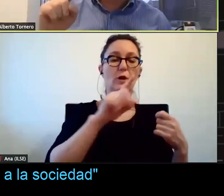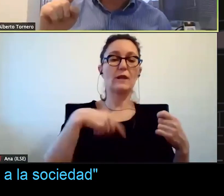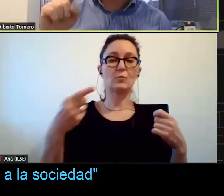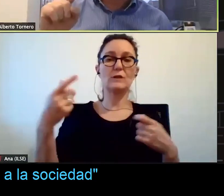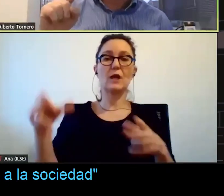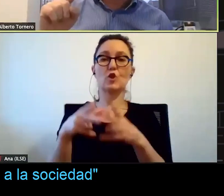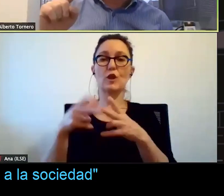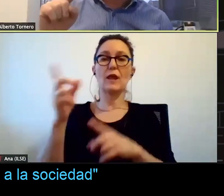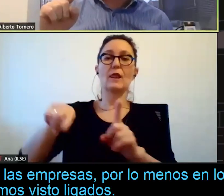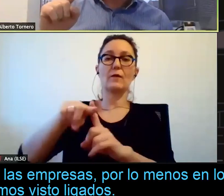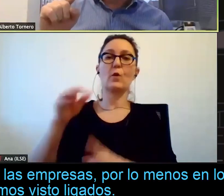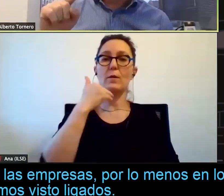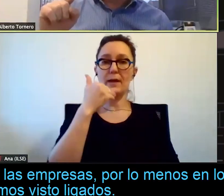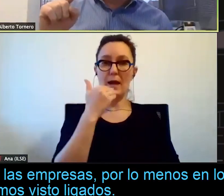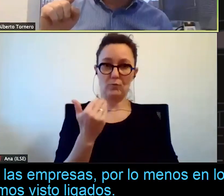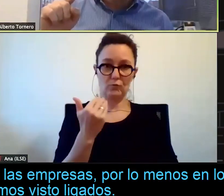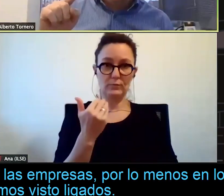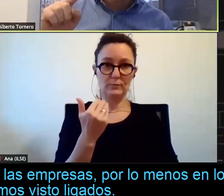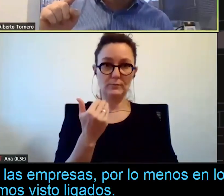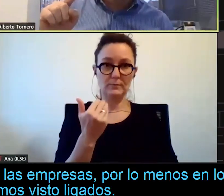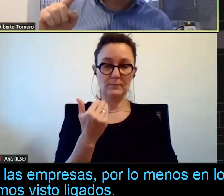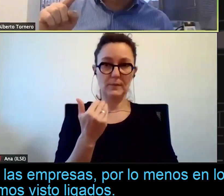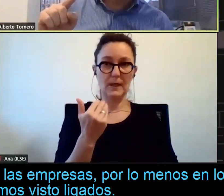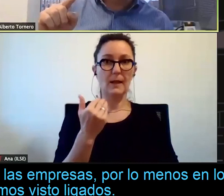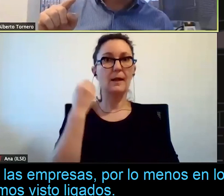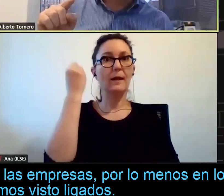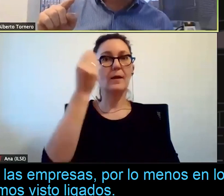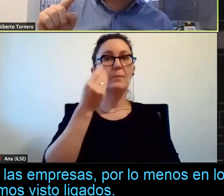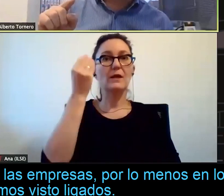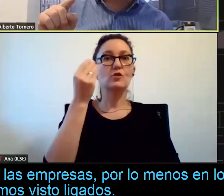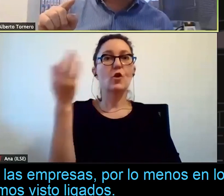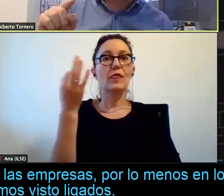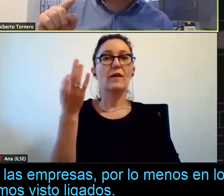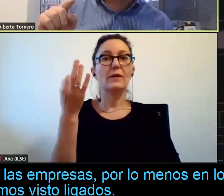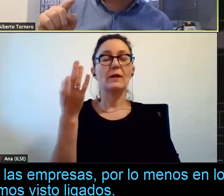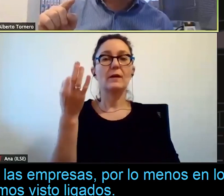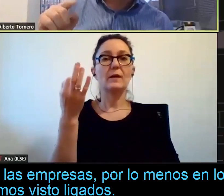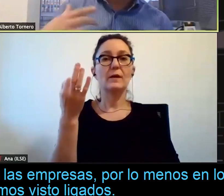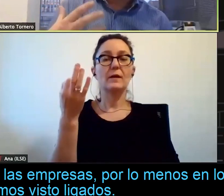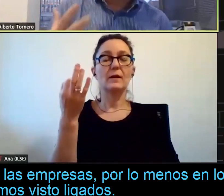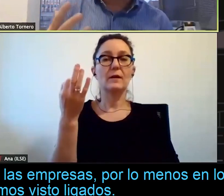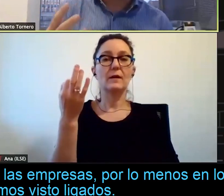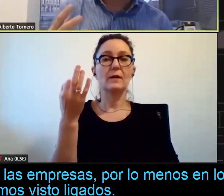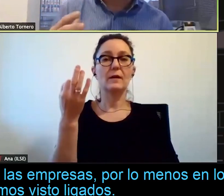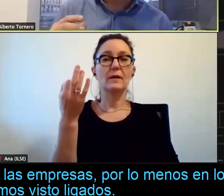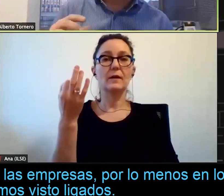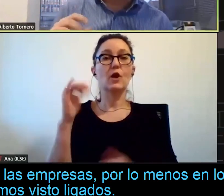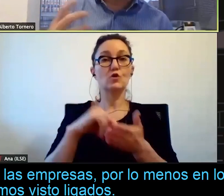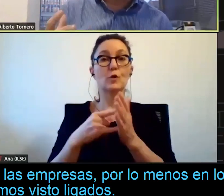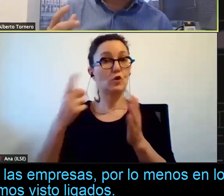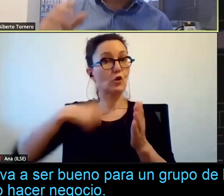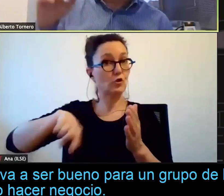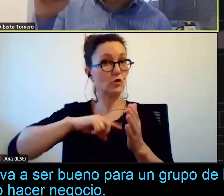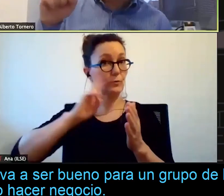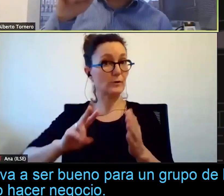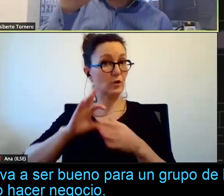¿vale? Creo que el círculo es el inverso en las empresas que, por lo menos en los proyectos que hemos visto